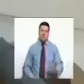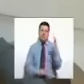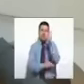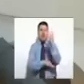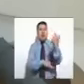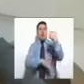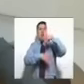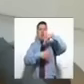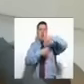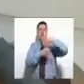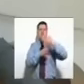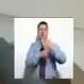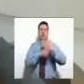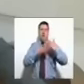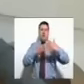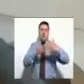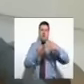terminar.